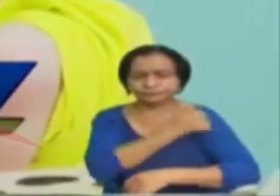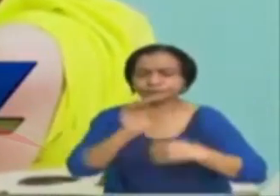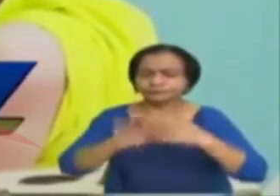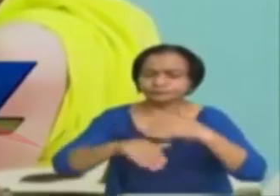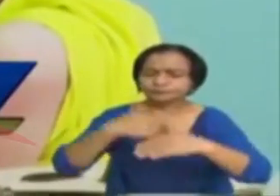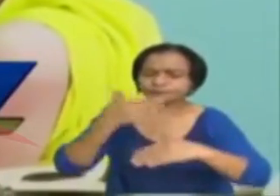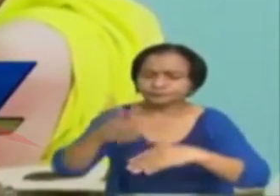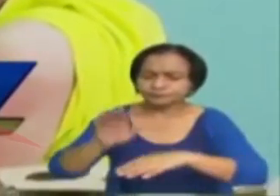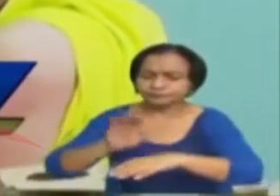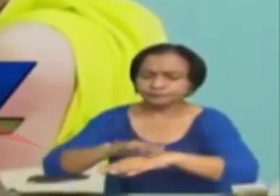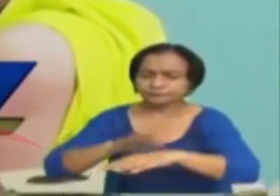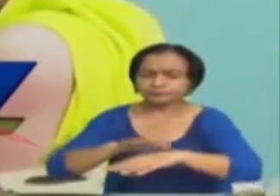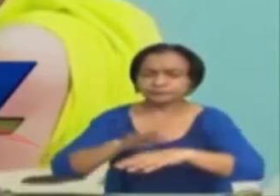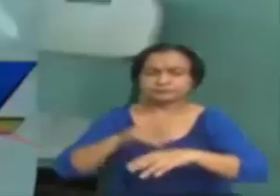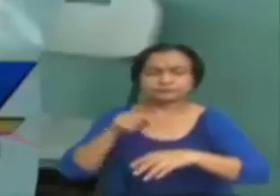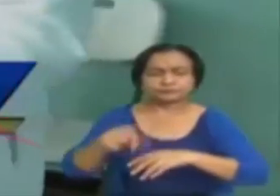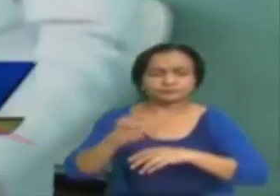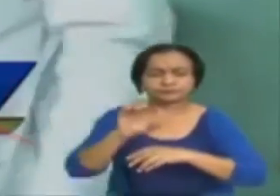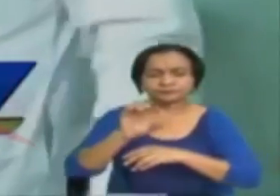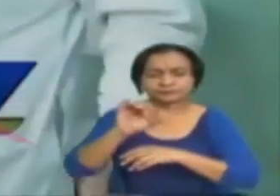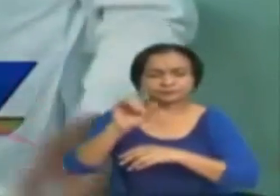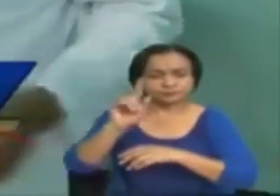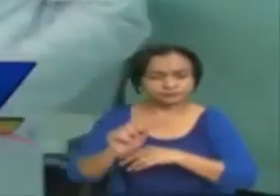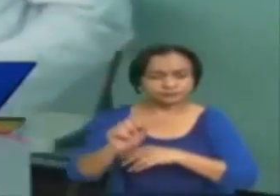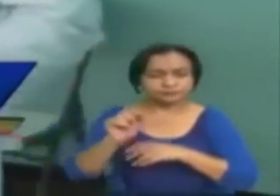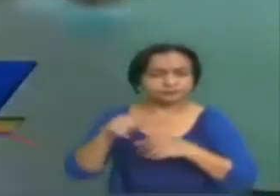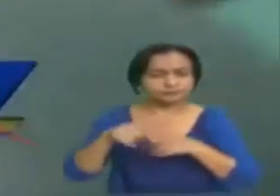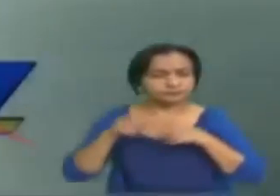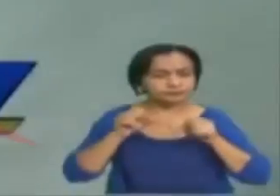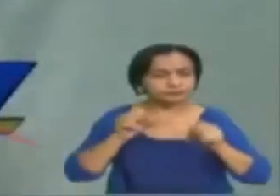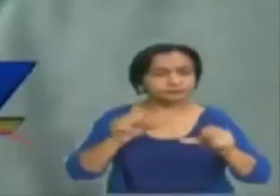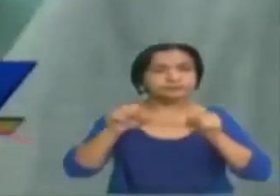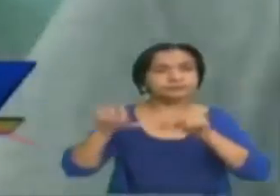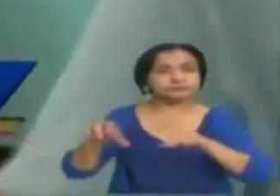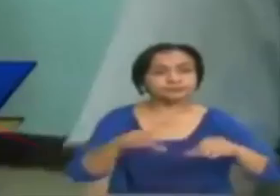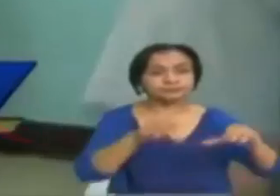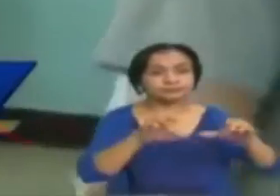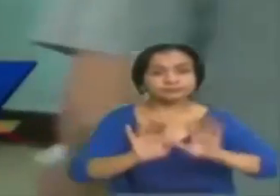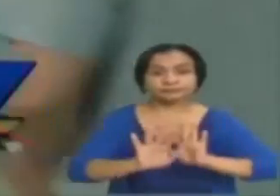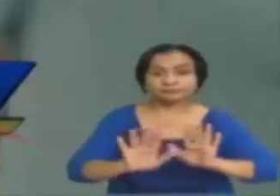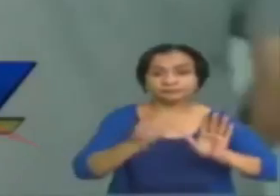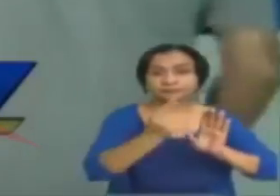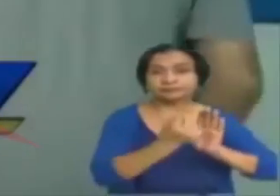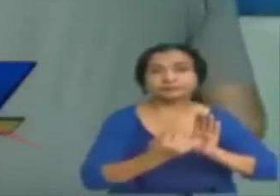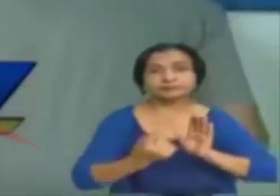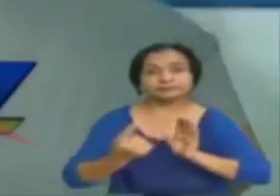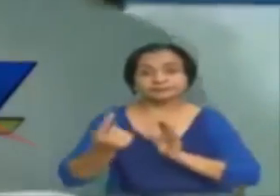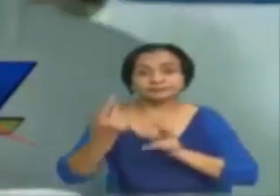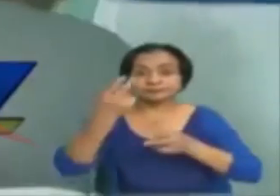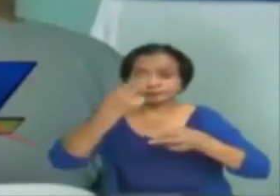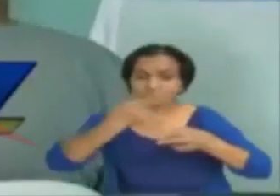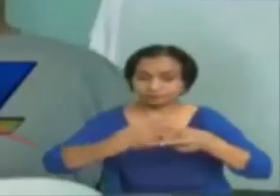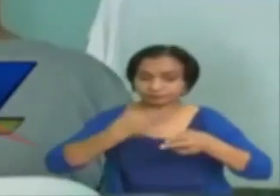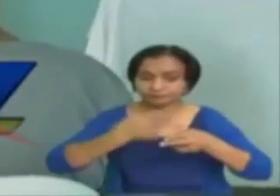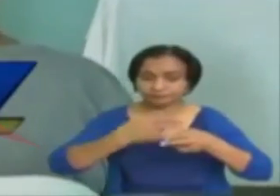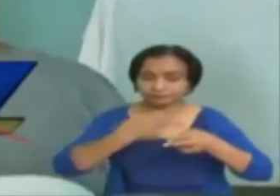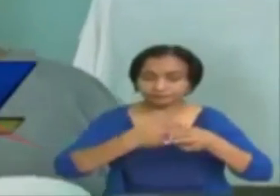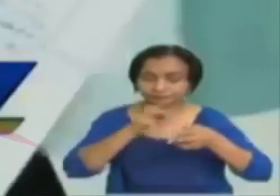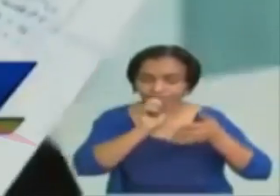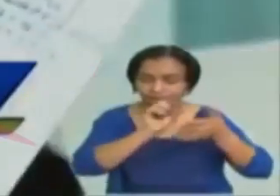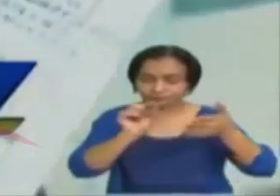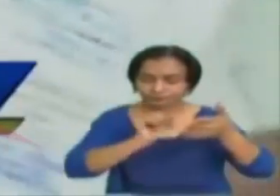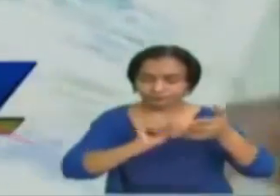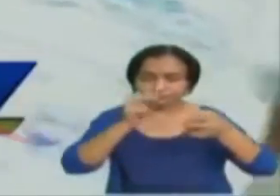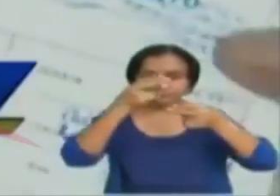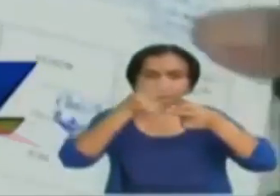través de nuestros medios. Aquí estamos ya con esta buena noticia. Esta semana recibimos, Dios mediante,